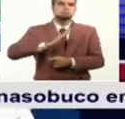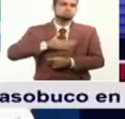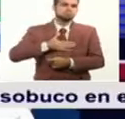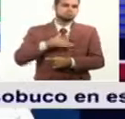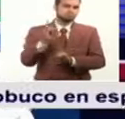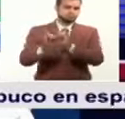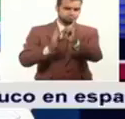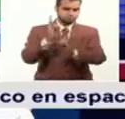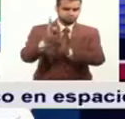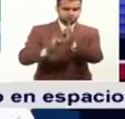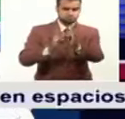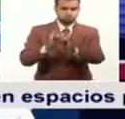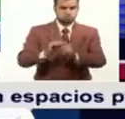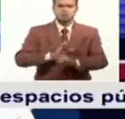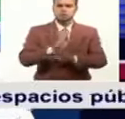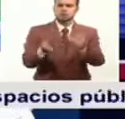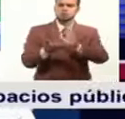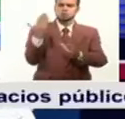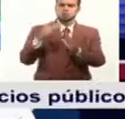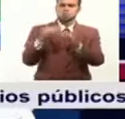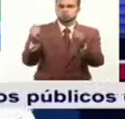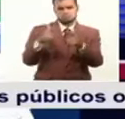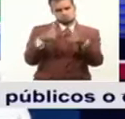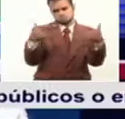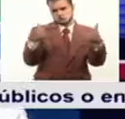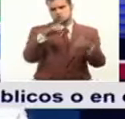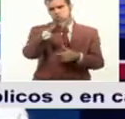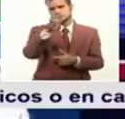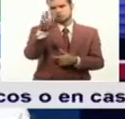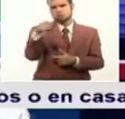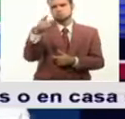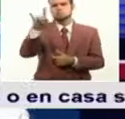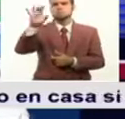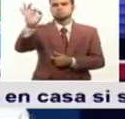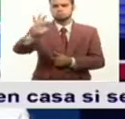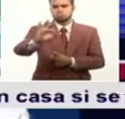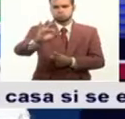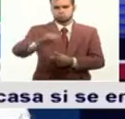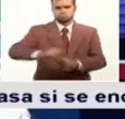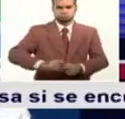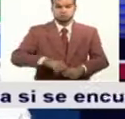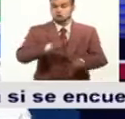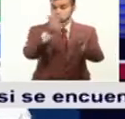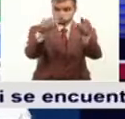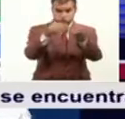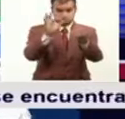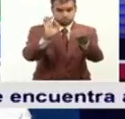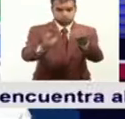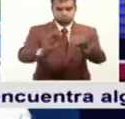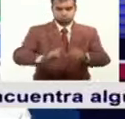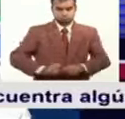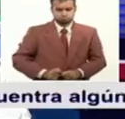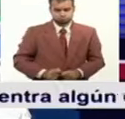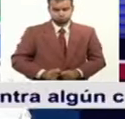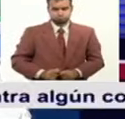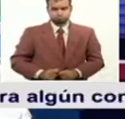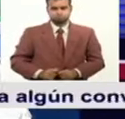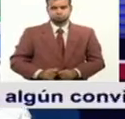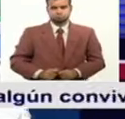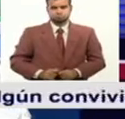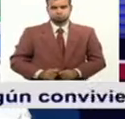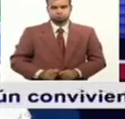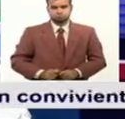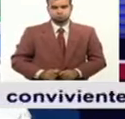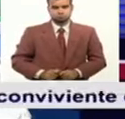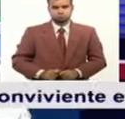el 93,9% de todos los pacientes que en edades pediátricas se han diagnosticado y en el día